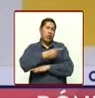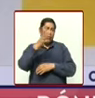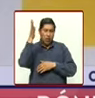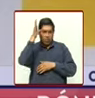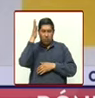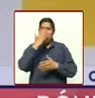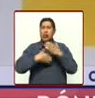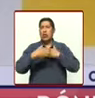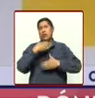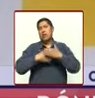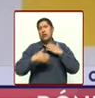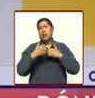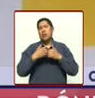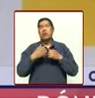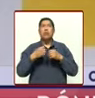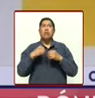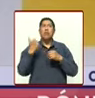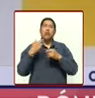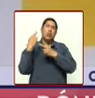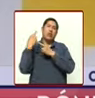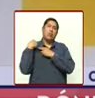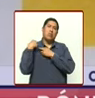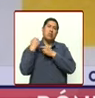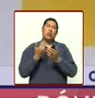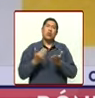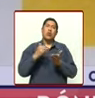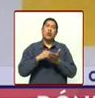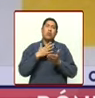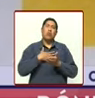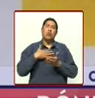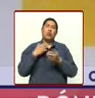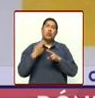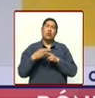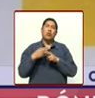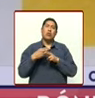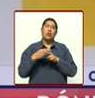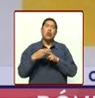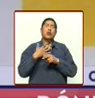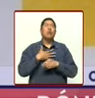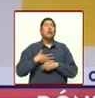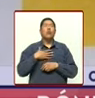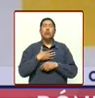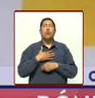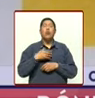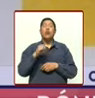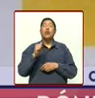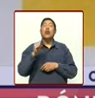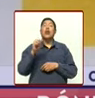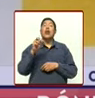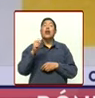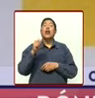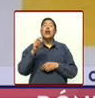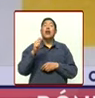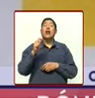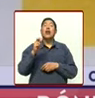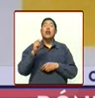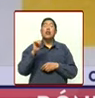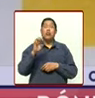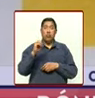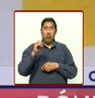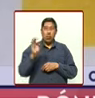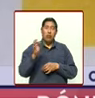está desesperado, miren, y tiene otras responsabilidades. Una vez más, ¿puedes dar el nombre, por favor? Vamos a dar el nombre de Antonio